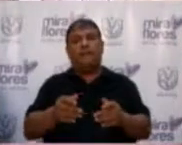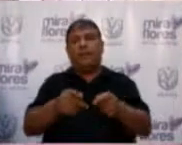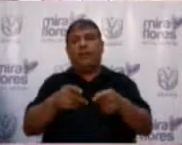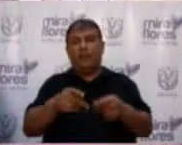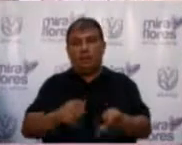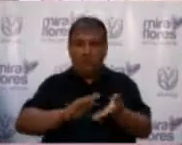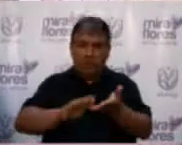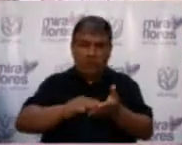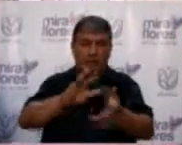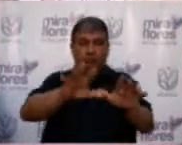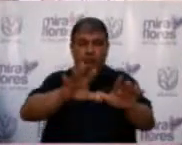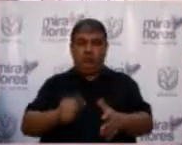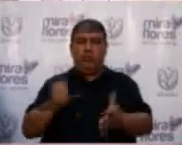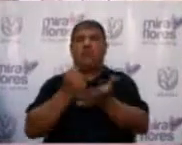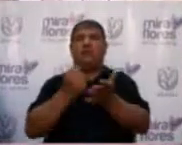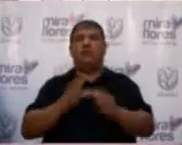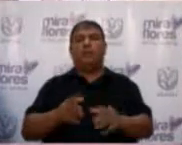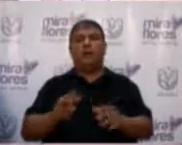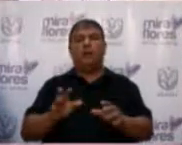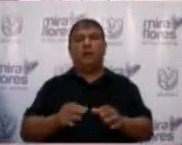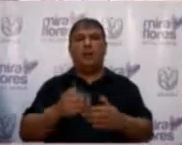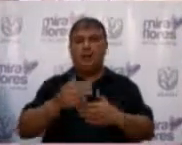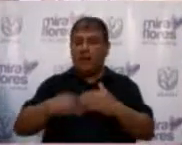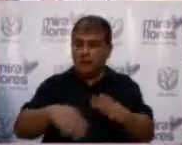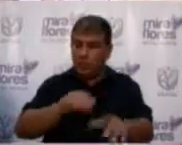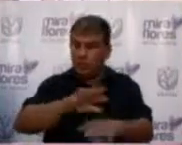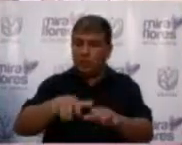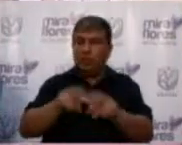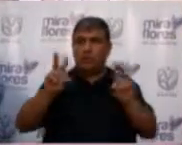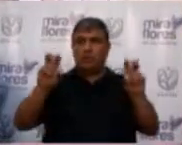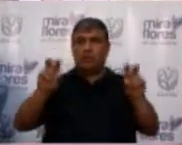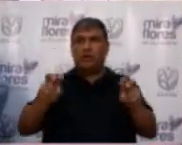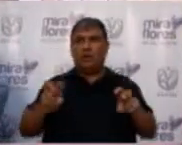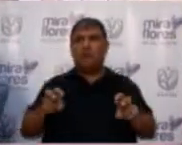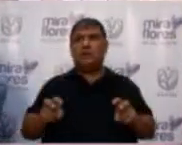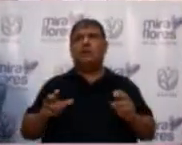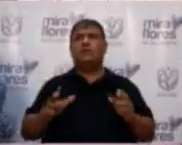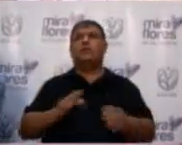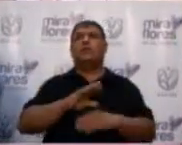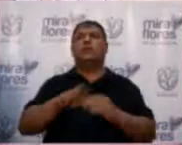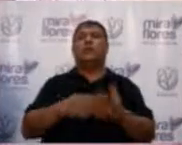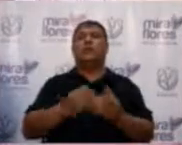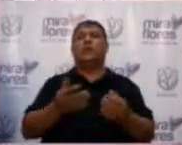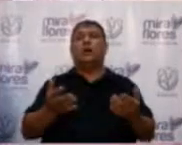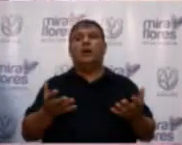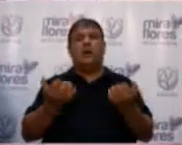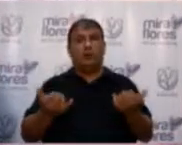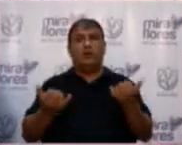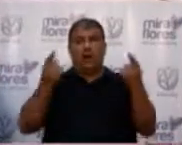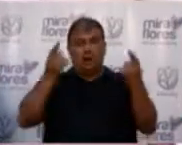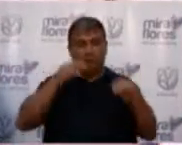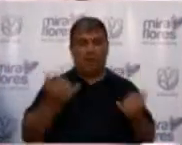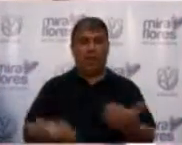exonerar de la aprobación del acta para la ejecución inmediata de todos los temas, todos los asuntos que hemos acordado esta